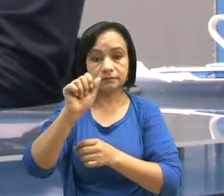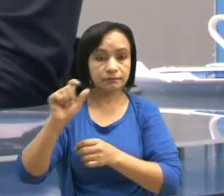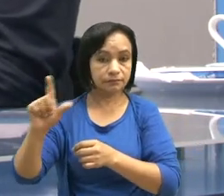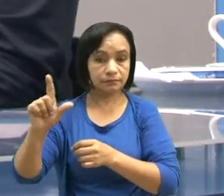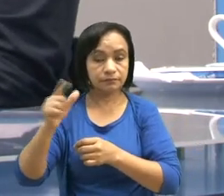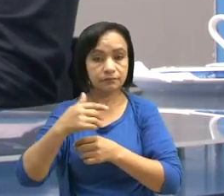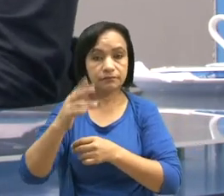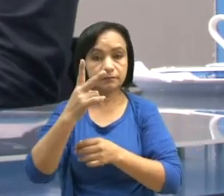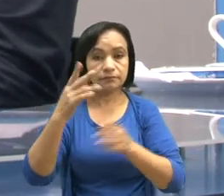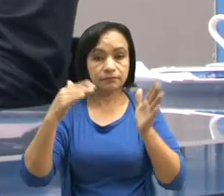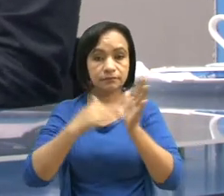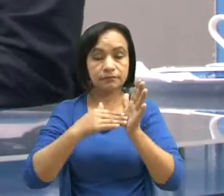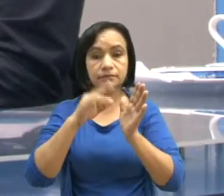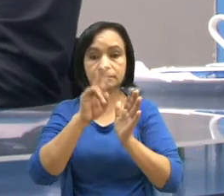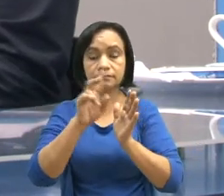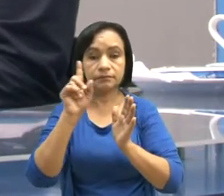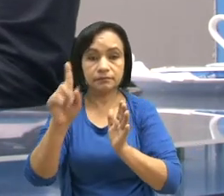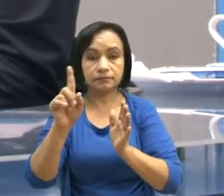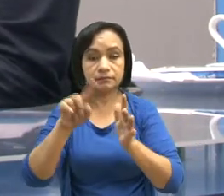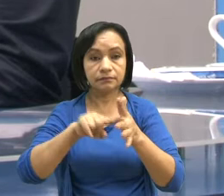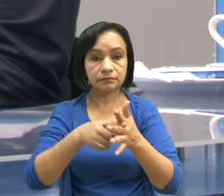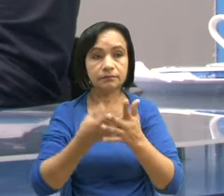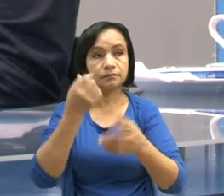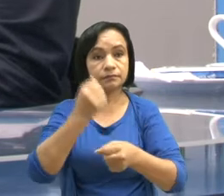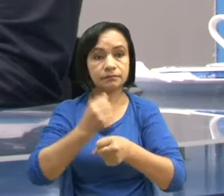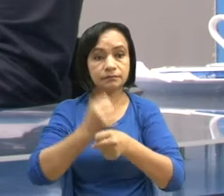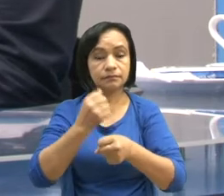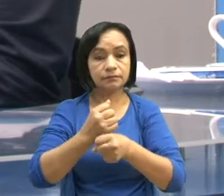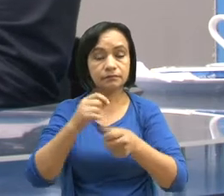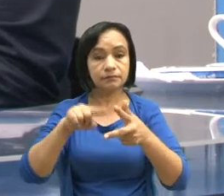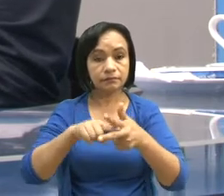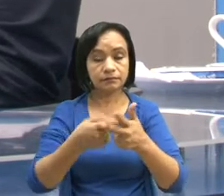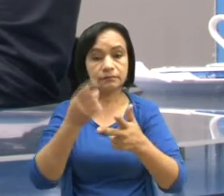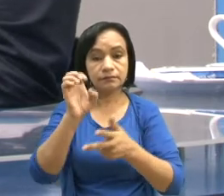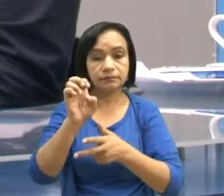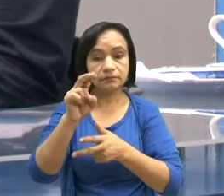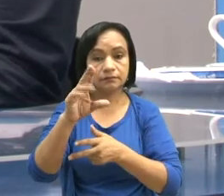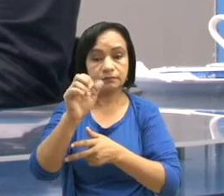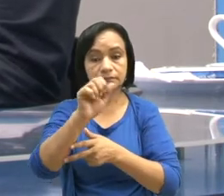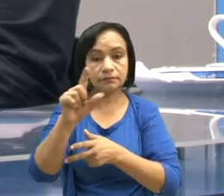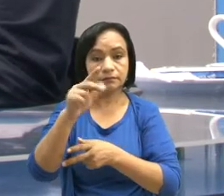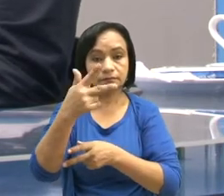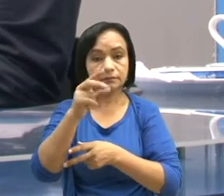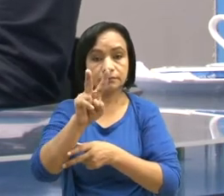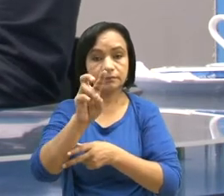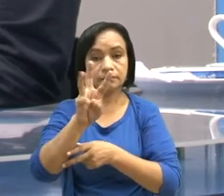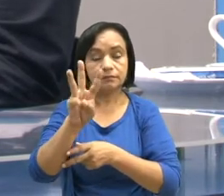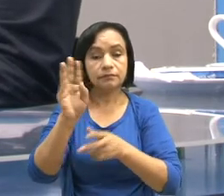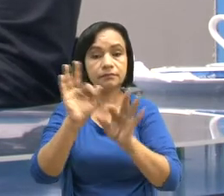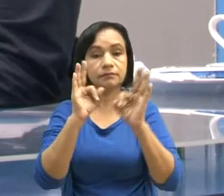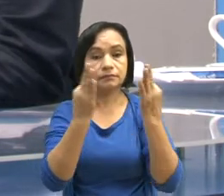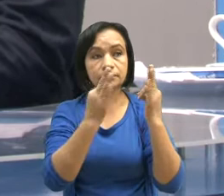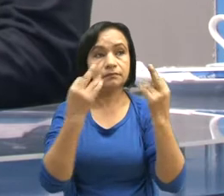partir del año 2021. Ya ENACAL prácticamente está alcanzando abastecer a más de 823 mil familias a